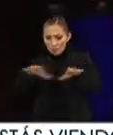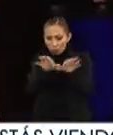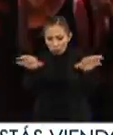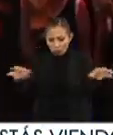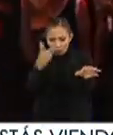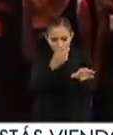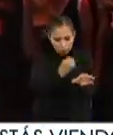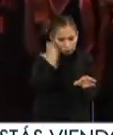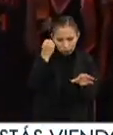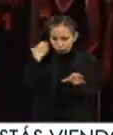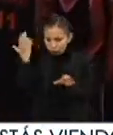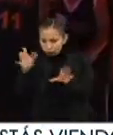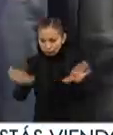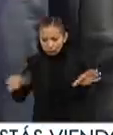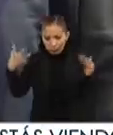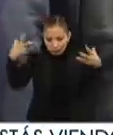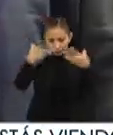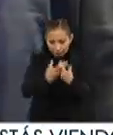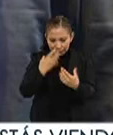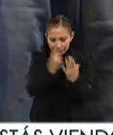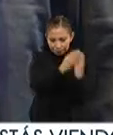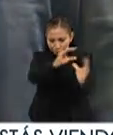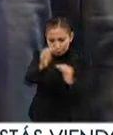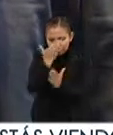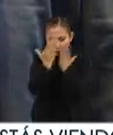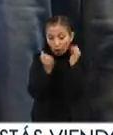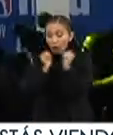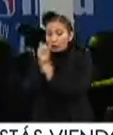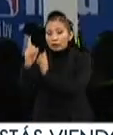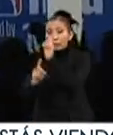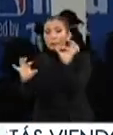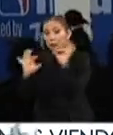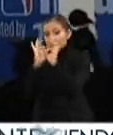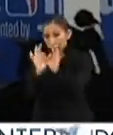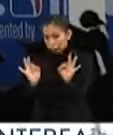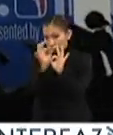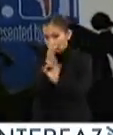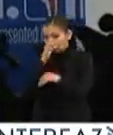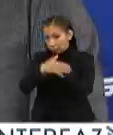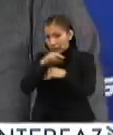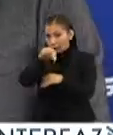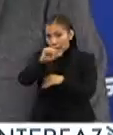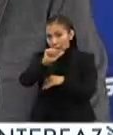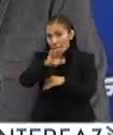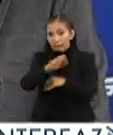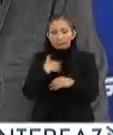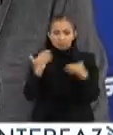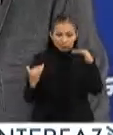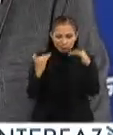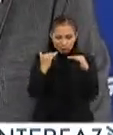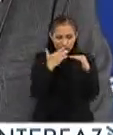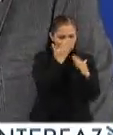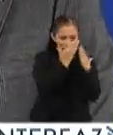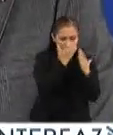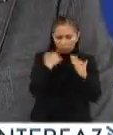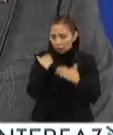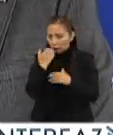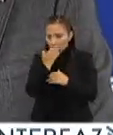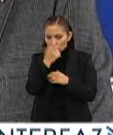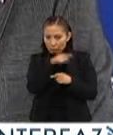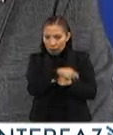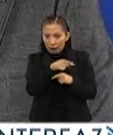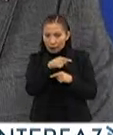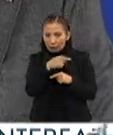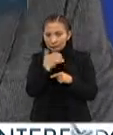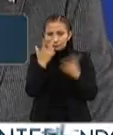en 2 conferencias. Combinar la formación académica con la deportiva es importante para la NBA. El balance entre el tema académico y la escuela